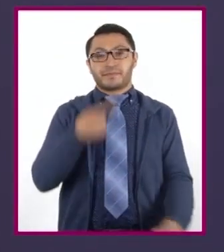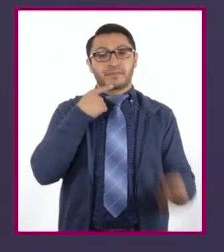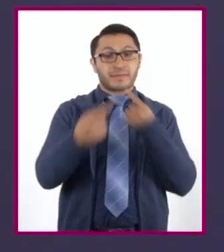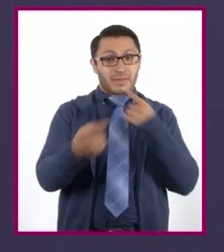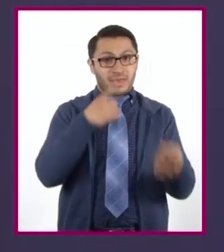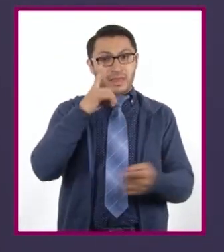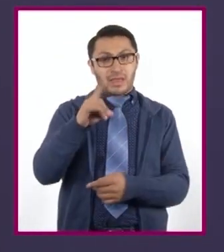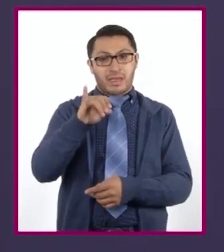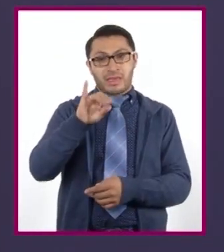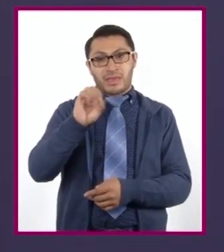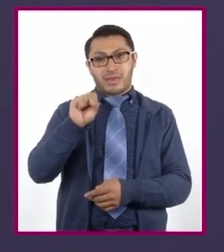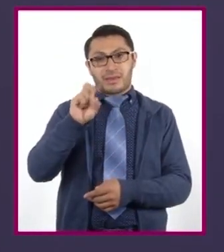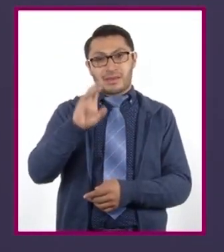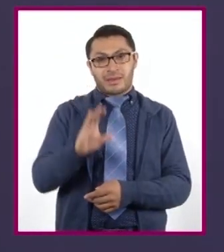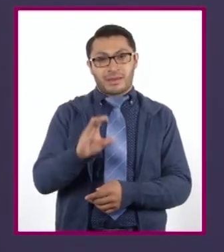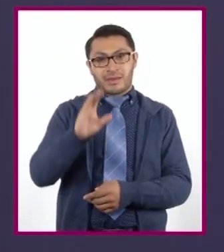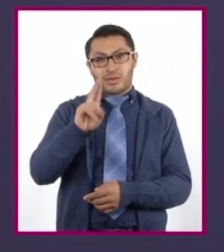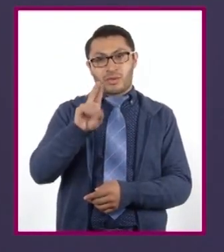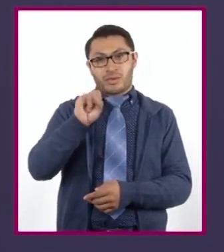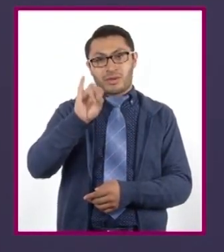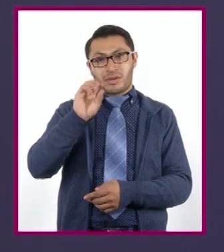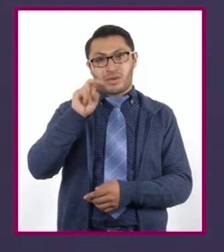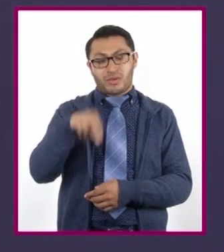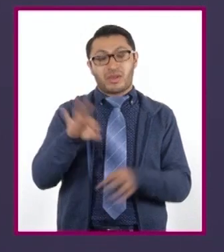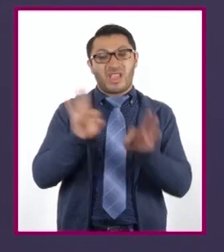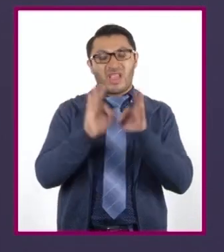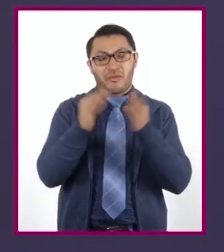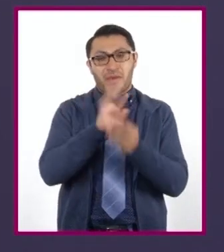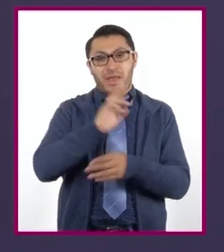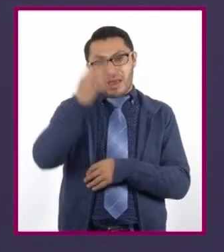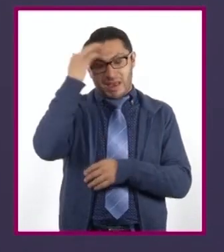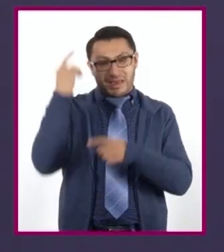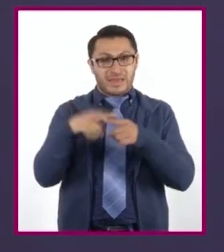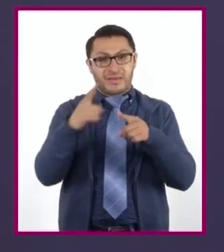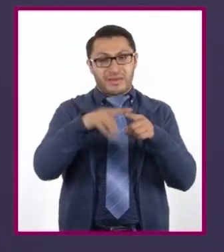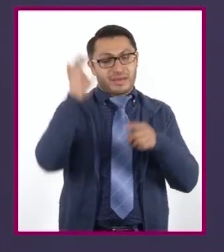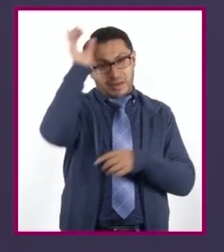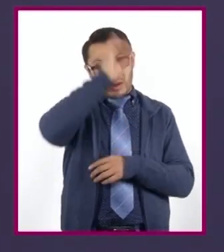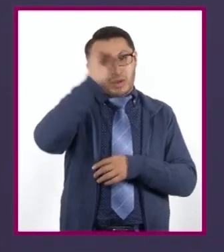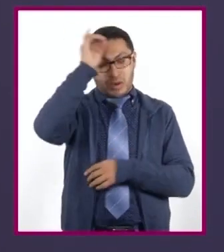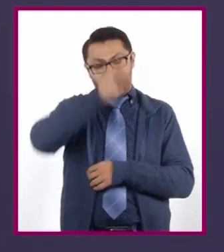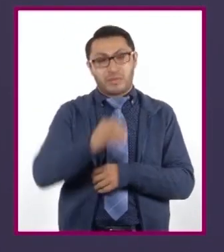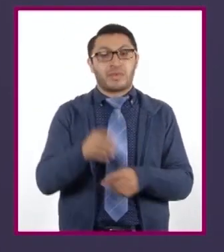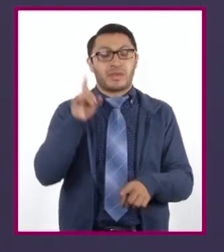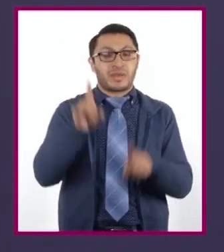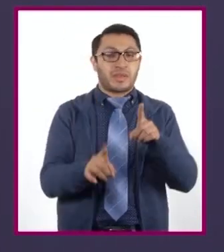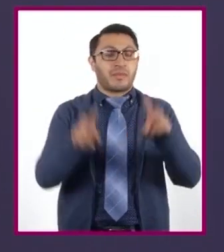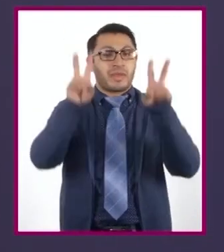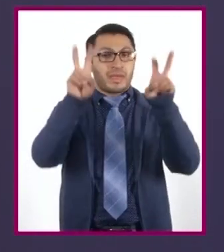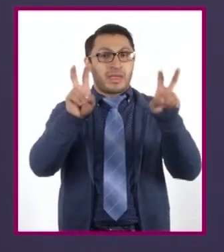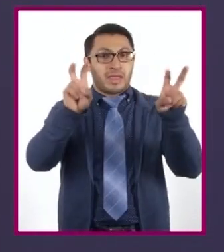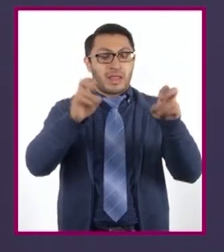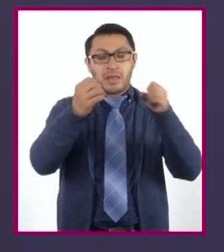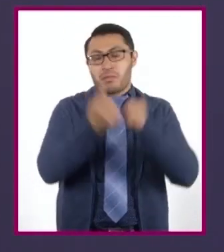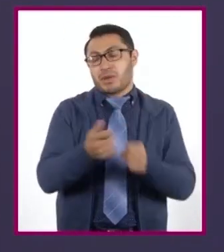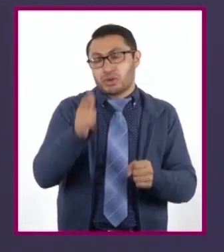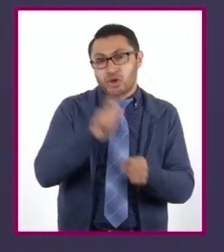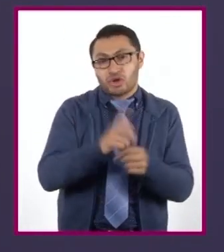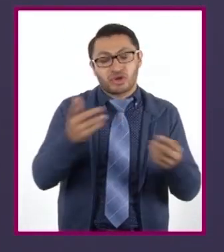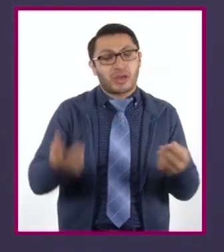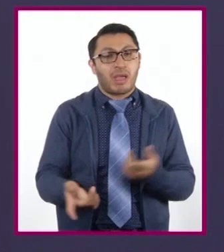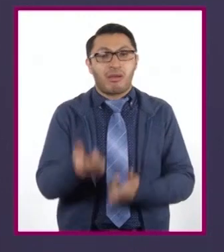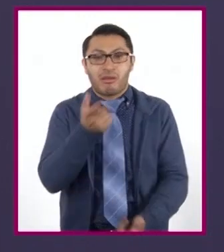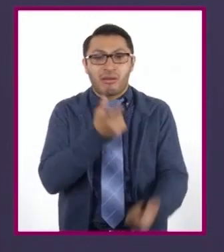discusión es una forma de conocer distintos puntos de vista en torno a temas de varios campos del conocimiento, lo social,